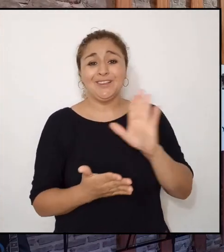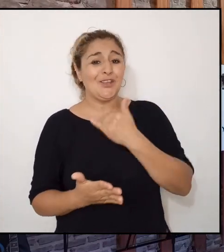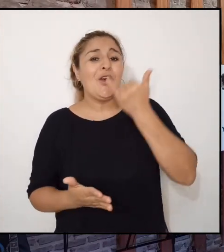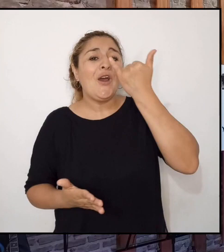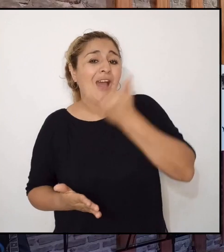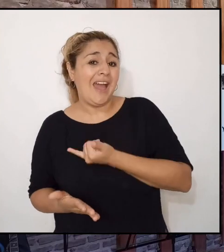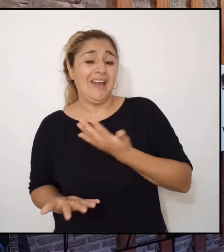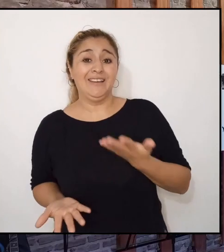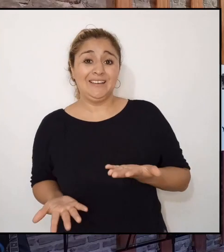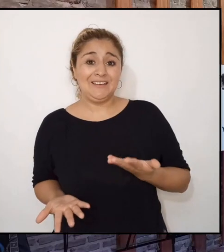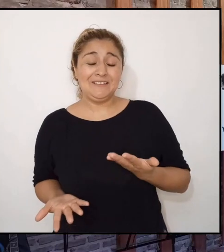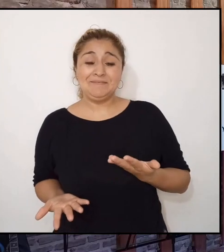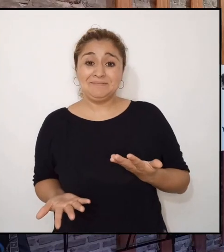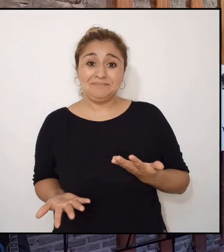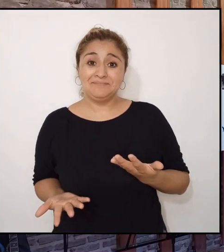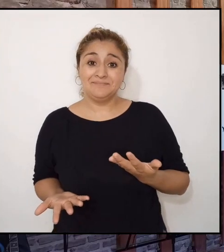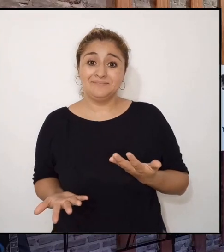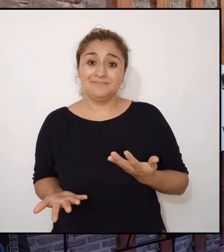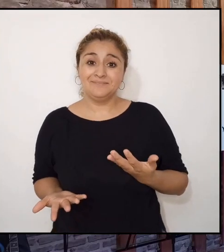¿Por qué?